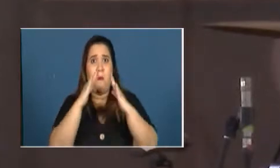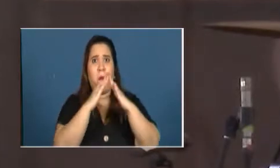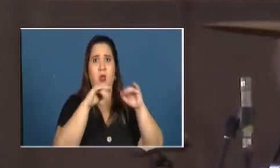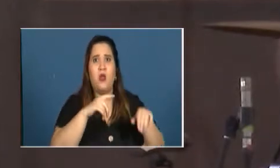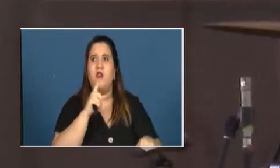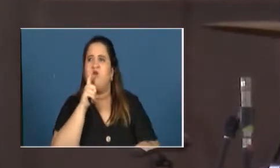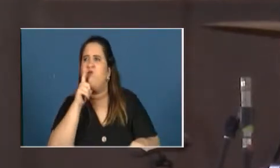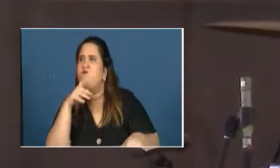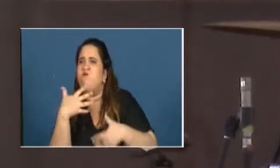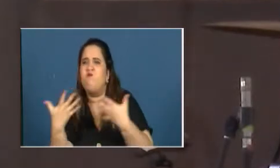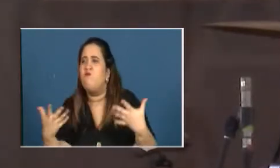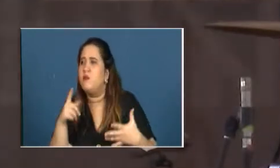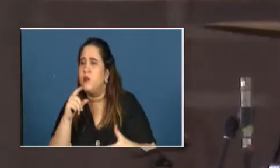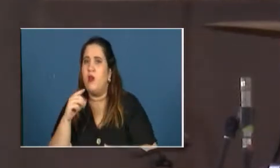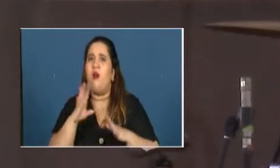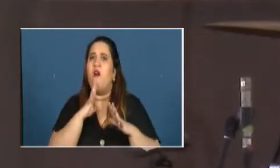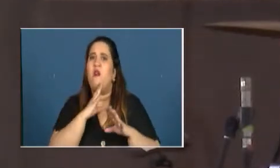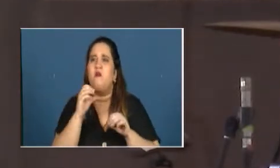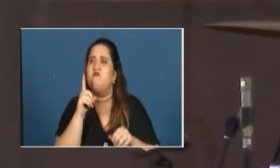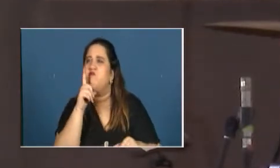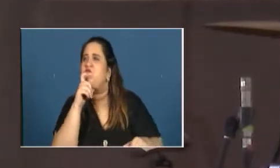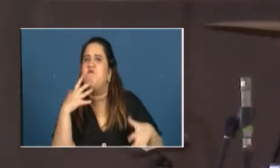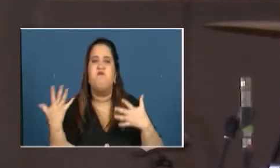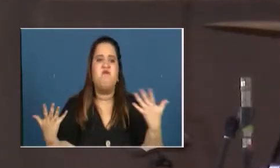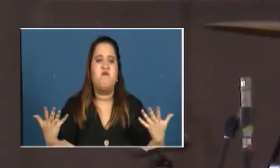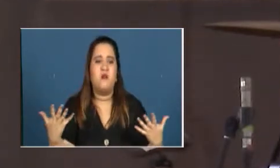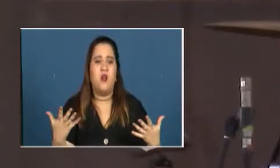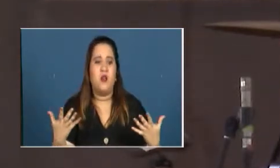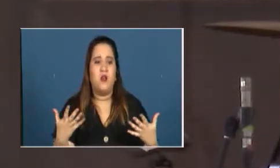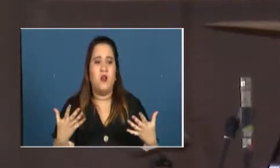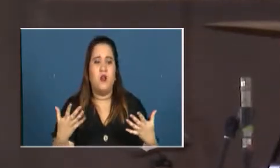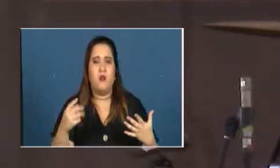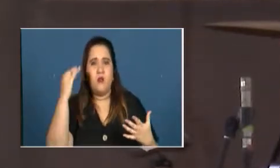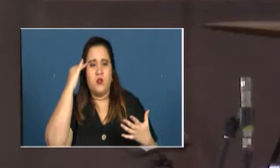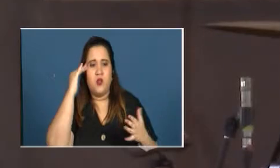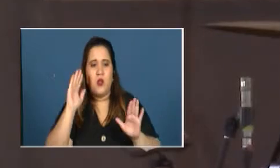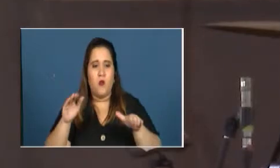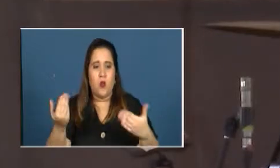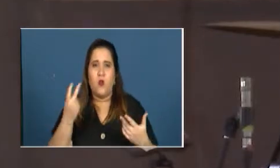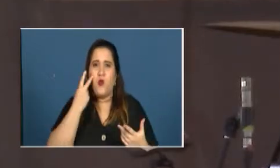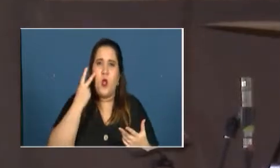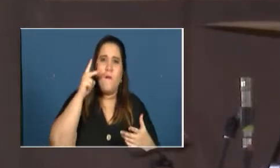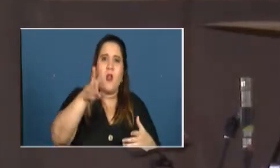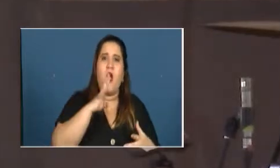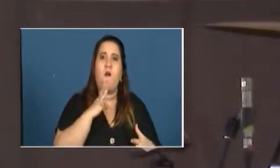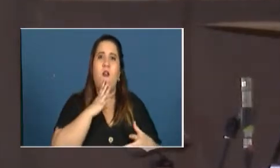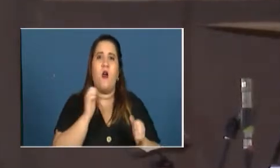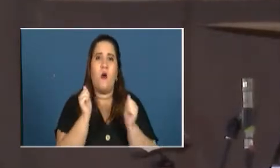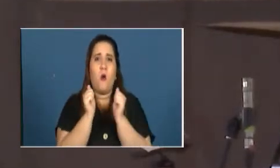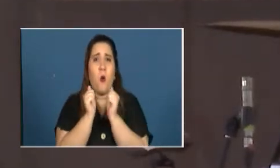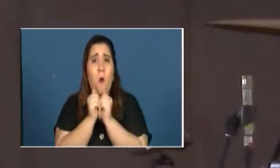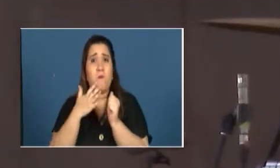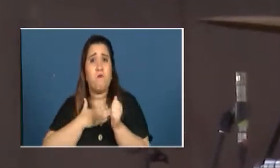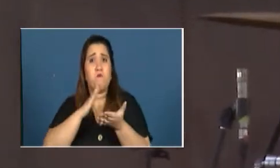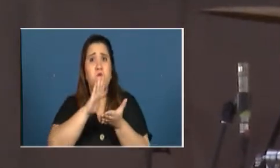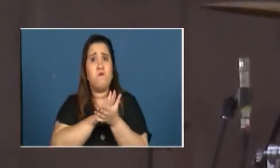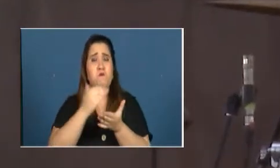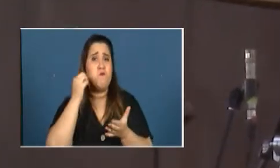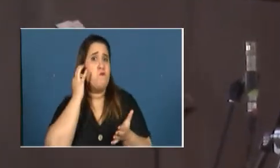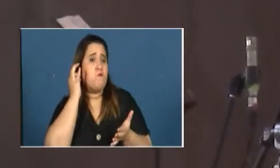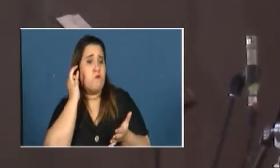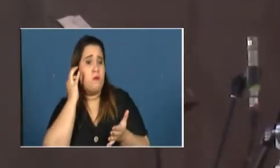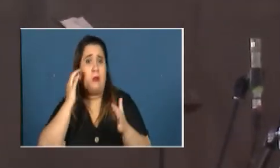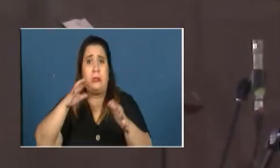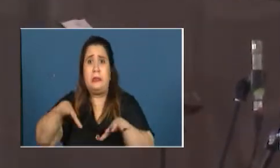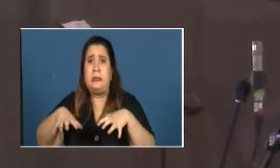quién estaba, con quién conversaba. Y ese, tú sabes, ¿no? Y cuando yo la veía hablando con mi esposa,